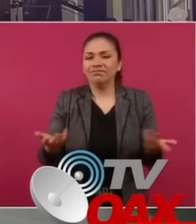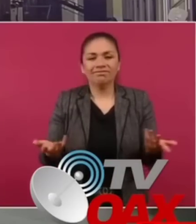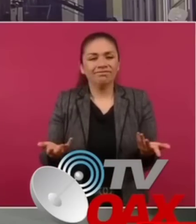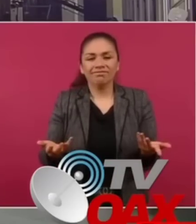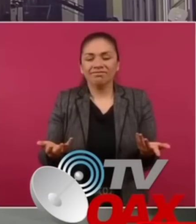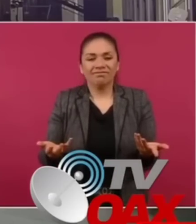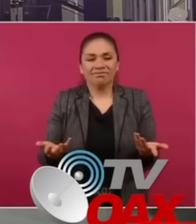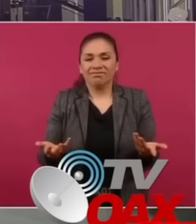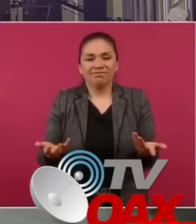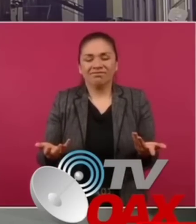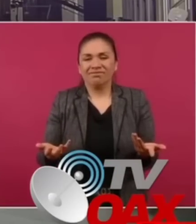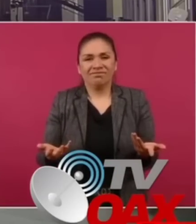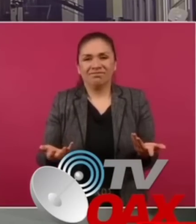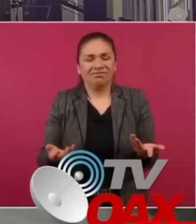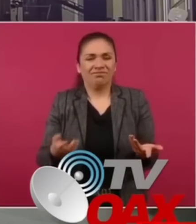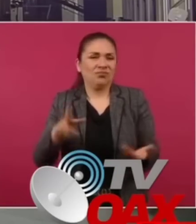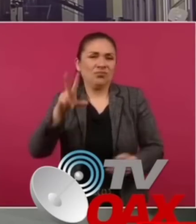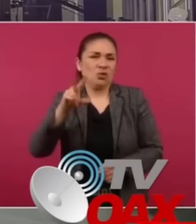pues una infamia.